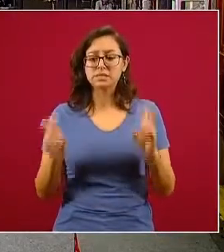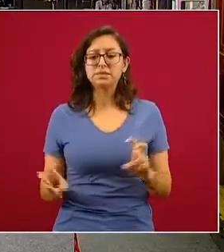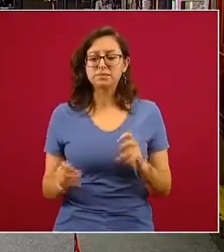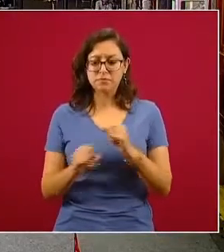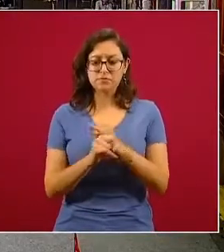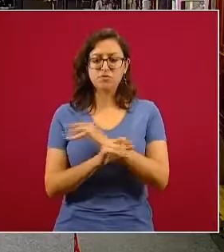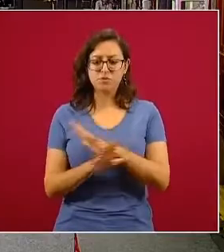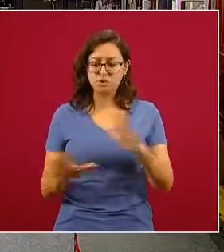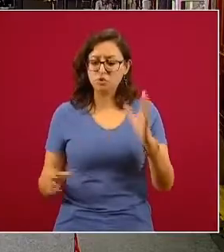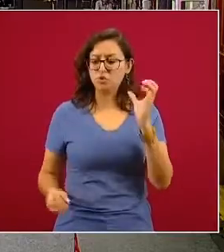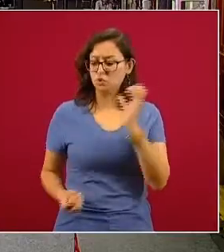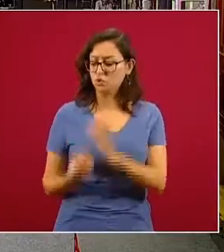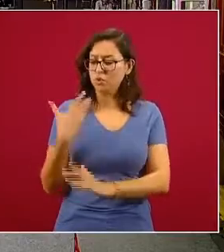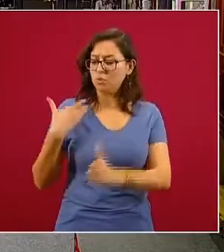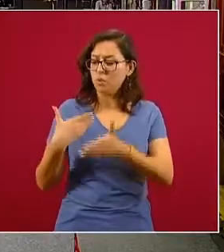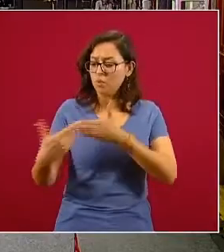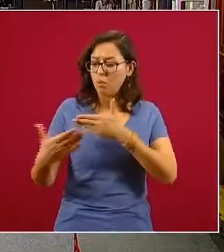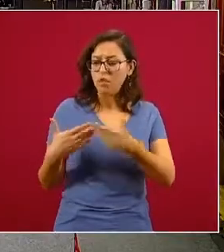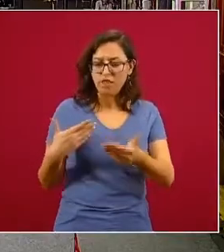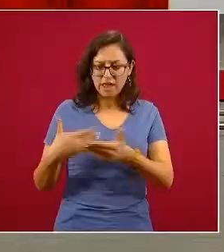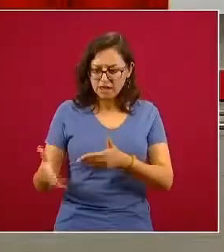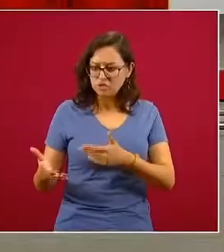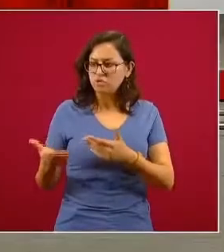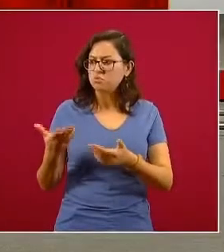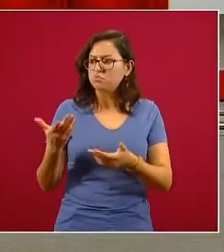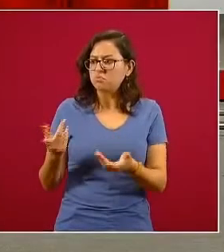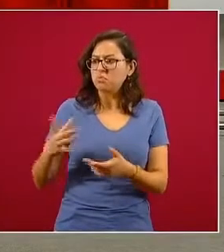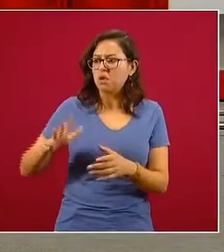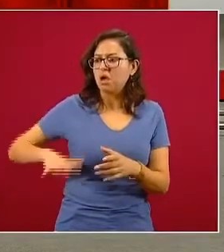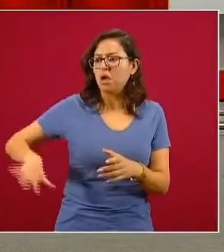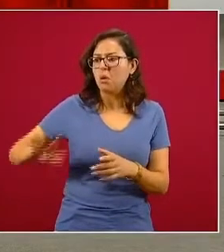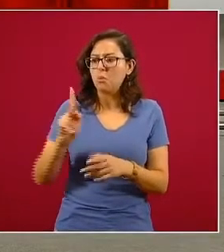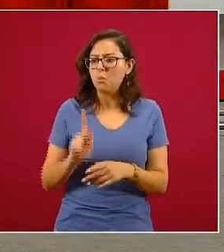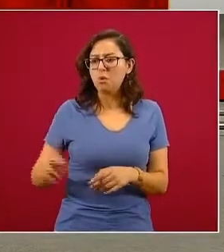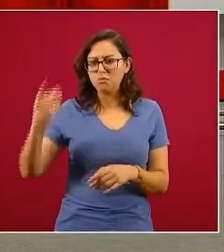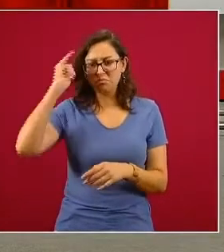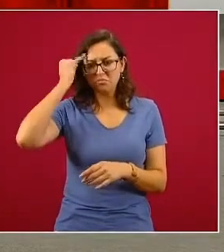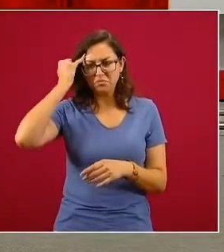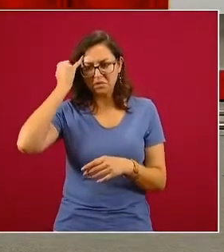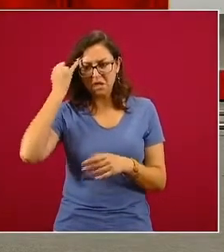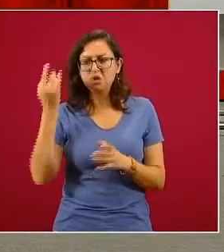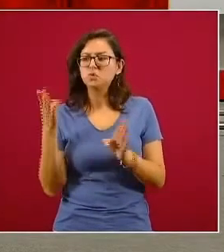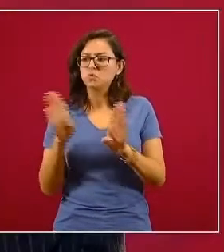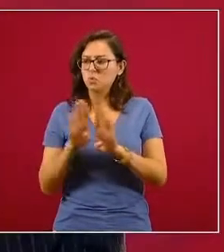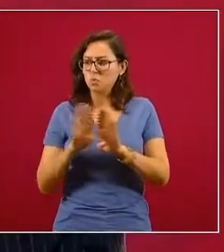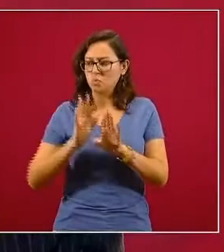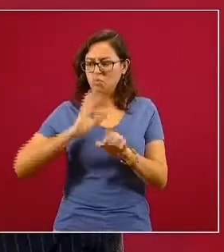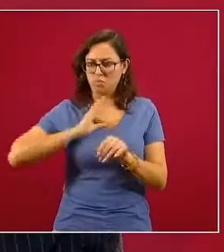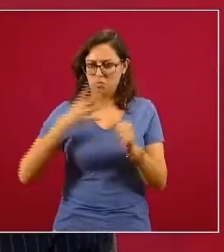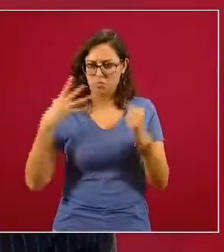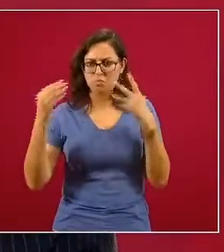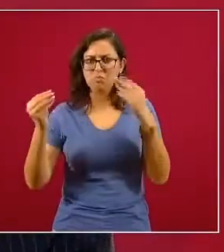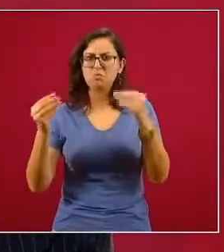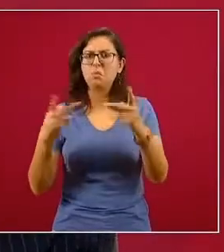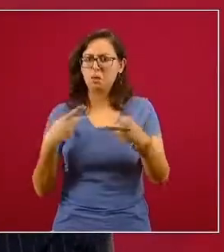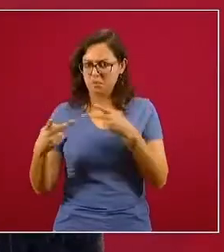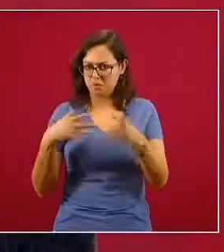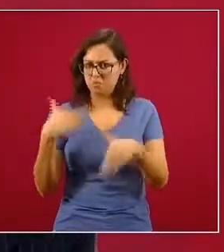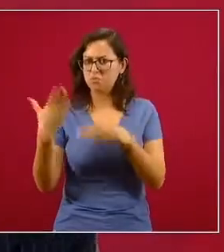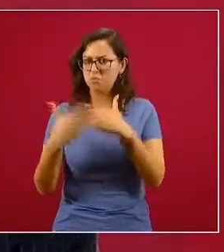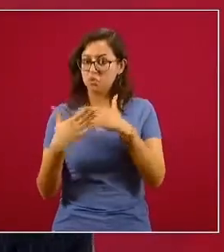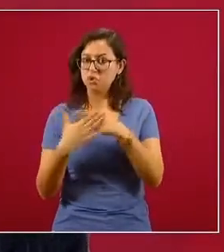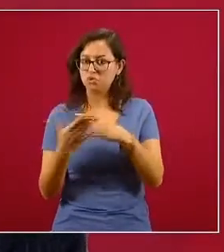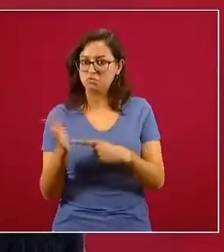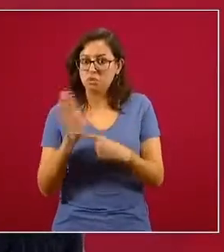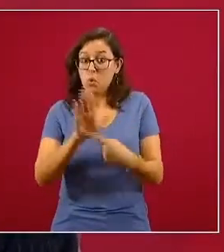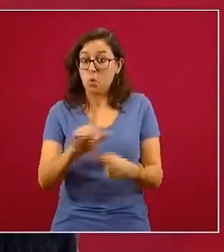informe de actualización sobre la situación de COVID-19 en los pueblos originales, y la traemos en algunos pocos días. No le puedo decir